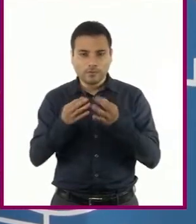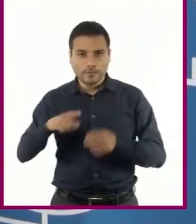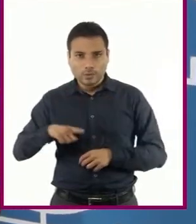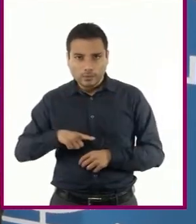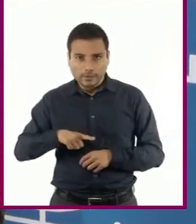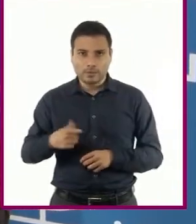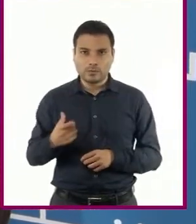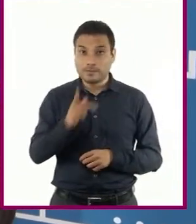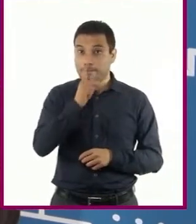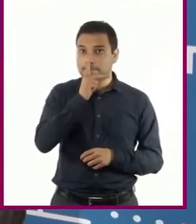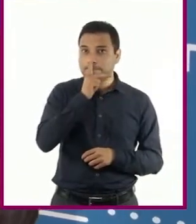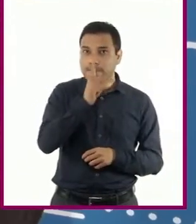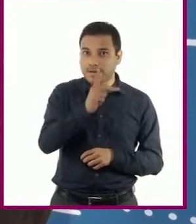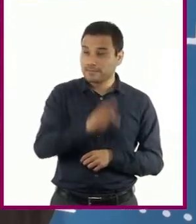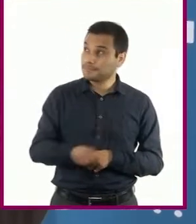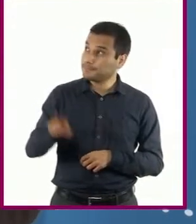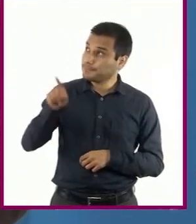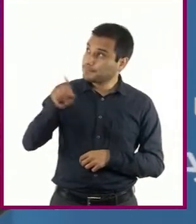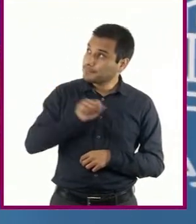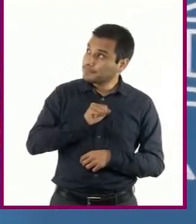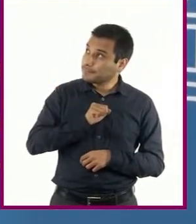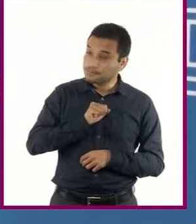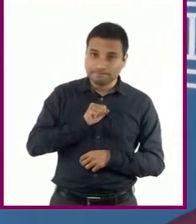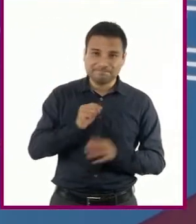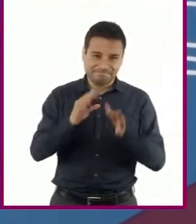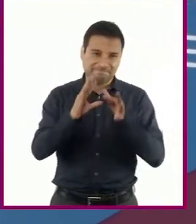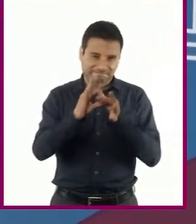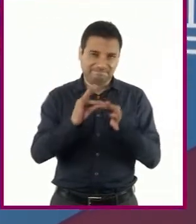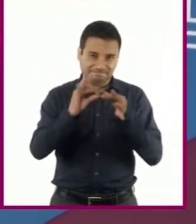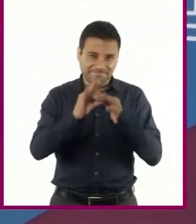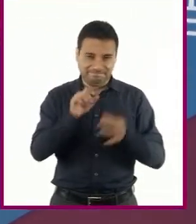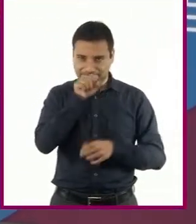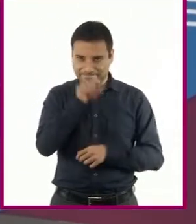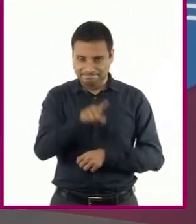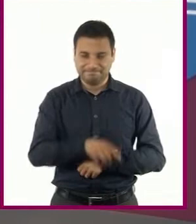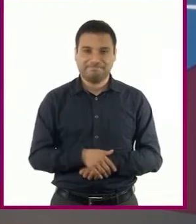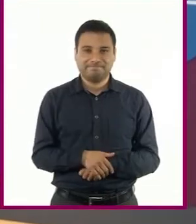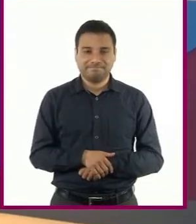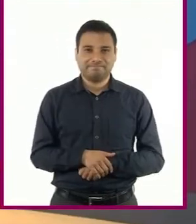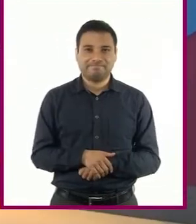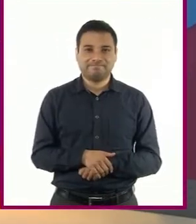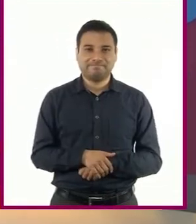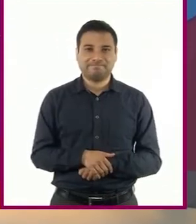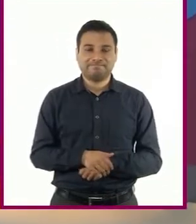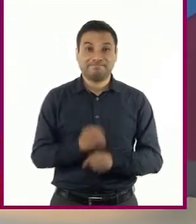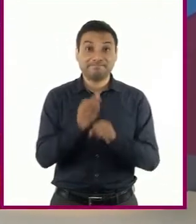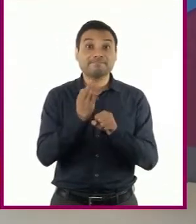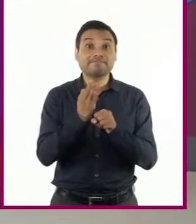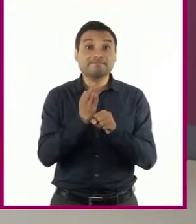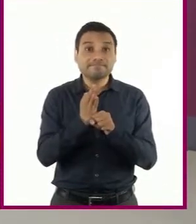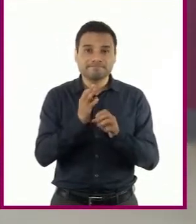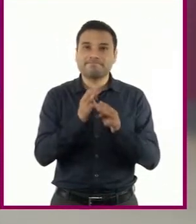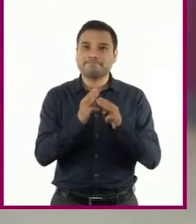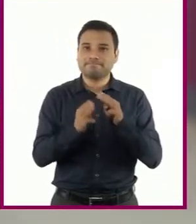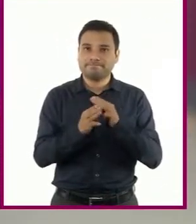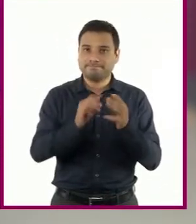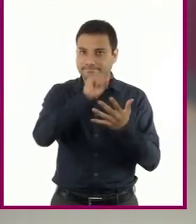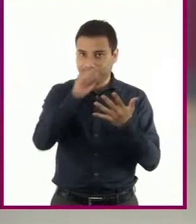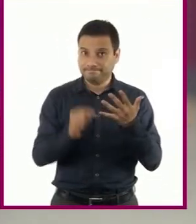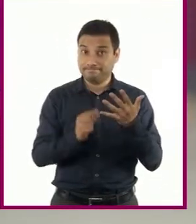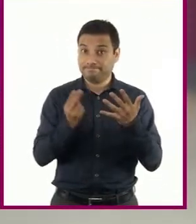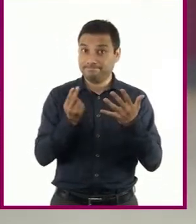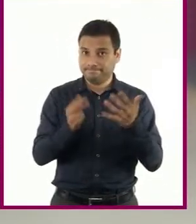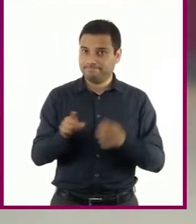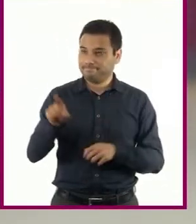de ciudadanía, valores y convivencia democrática. Para trabajar en esta sesión necesitarán su cuaderno